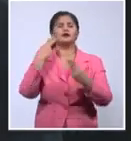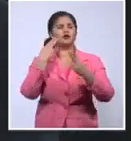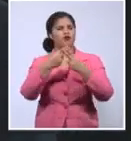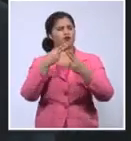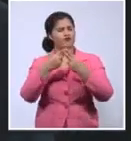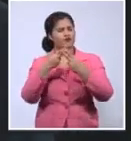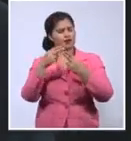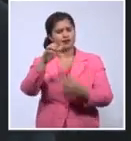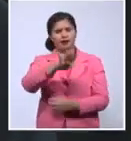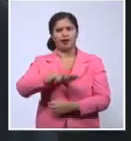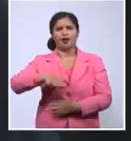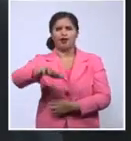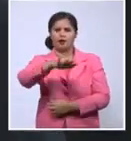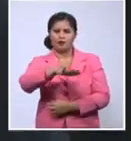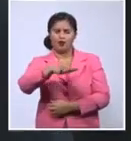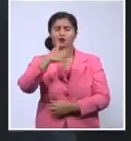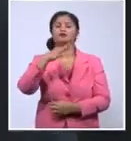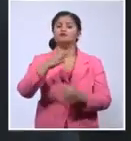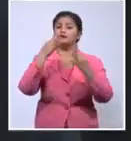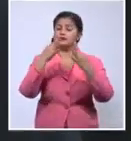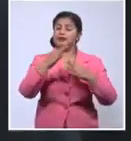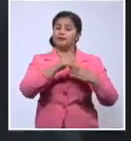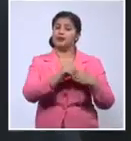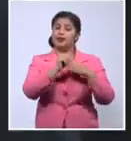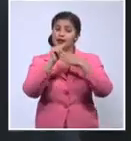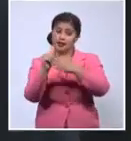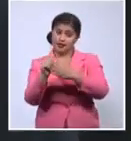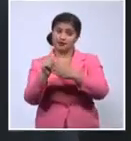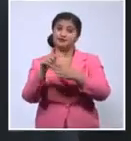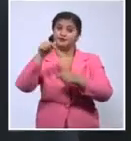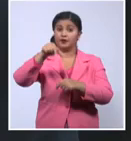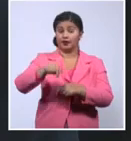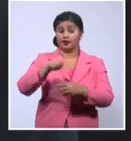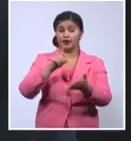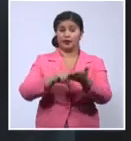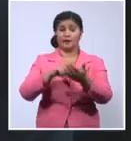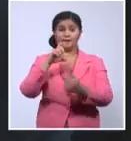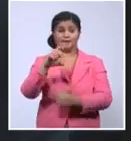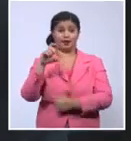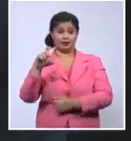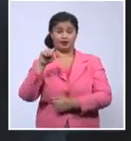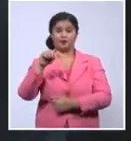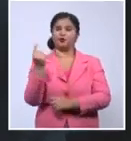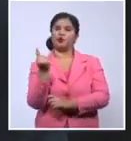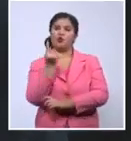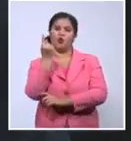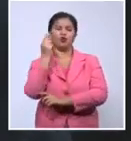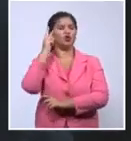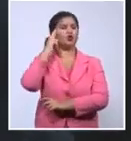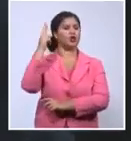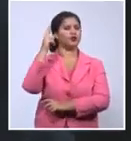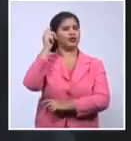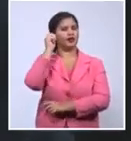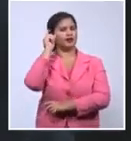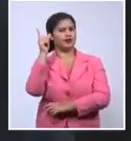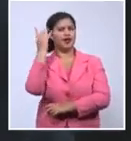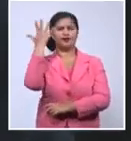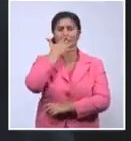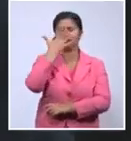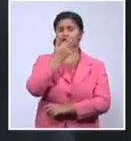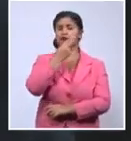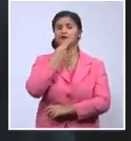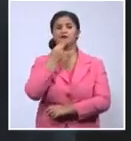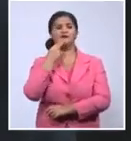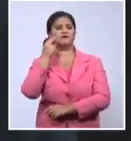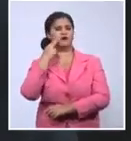pueblo en su líder, nuestro partido único, martiano, fidelista, marxista